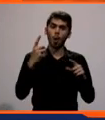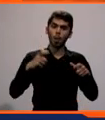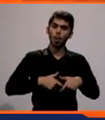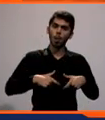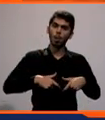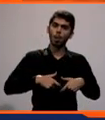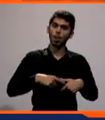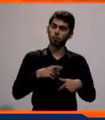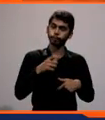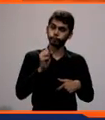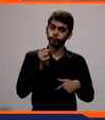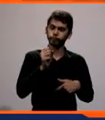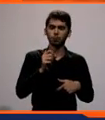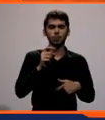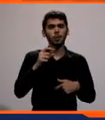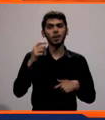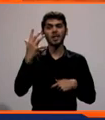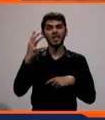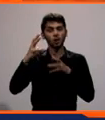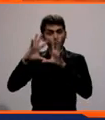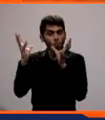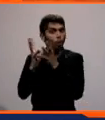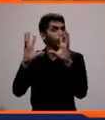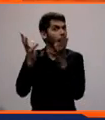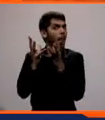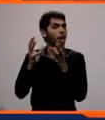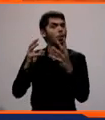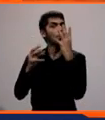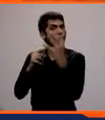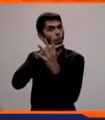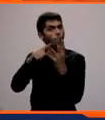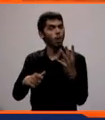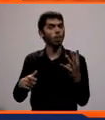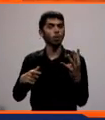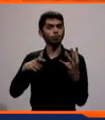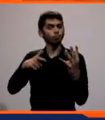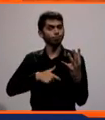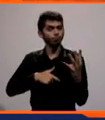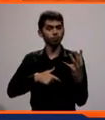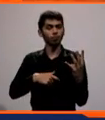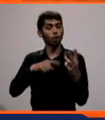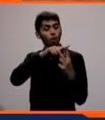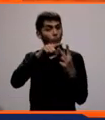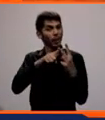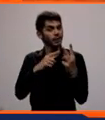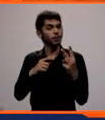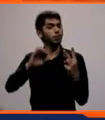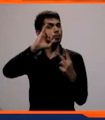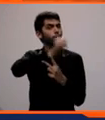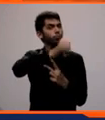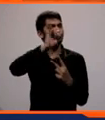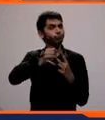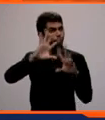ha disputado 5 mundiales, de los cuales ha hecho podio en 4 y ha sido campeona del mundo en 2. Ha jugado 15 Champions